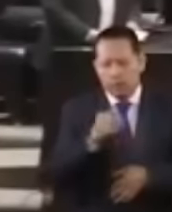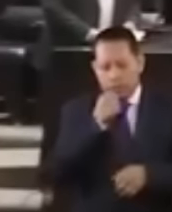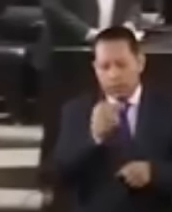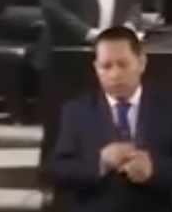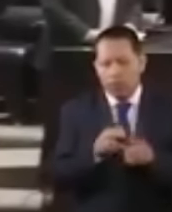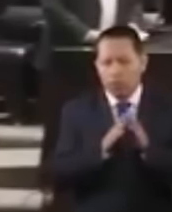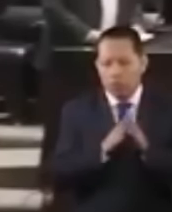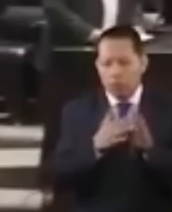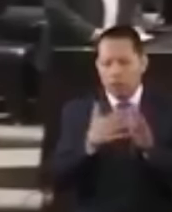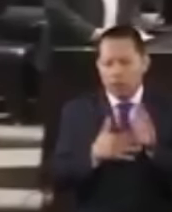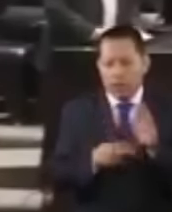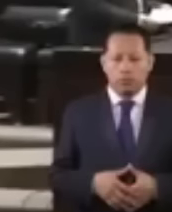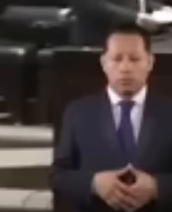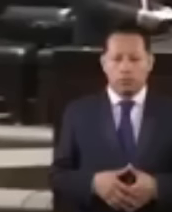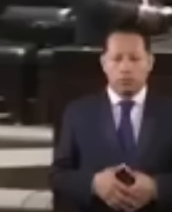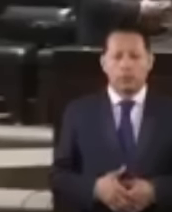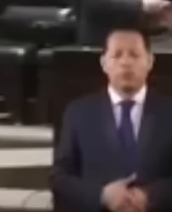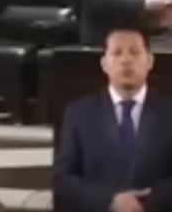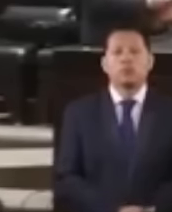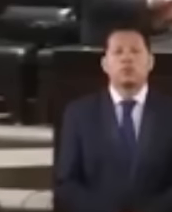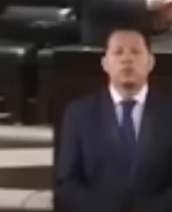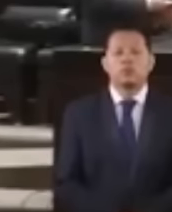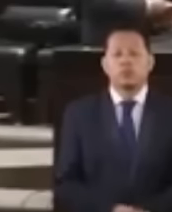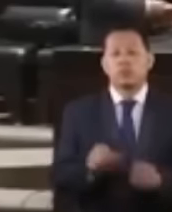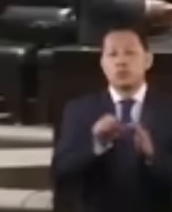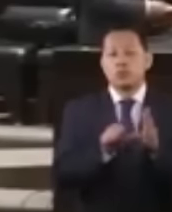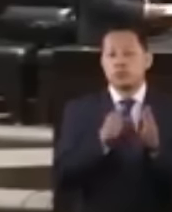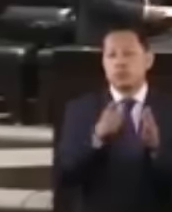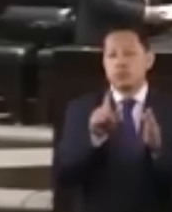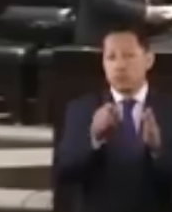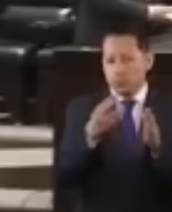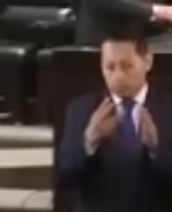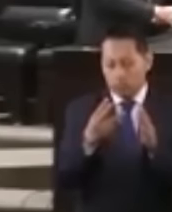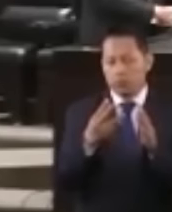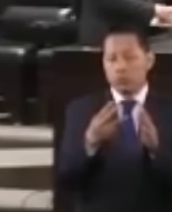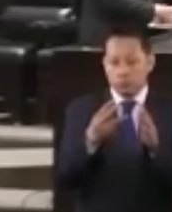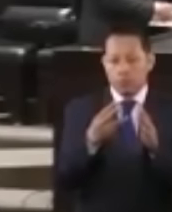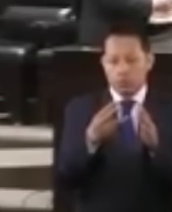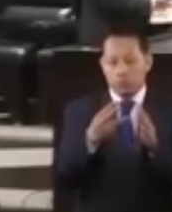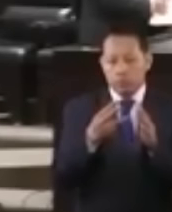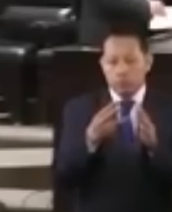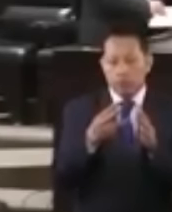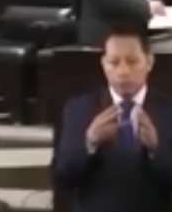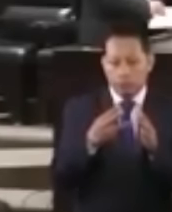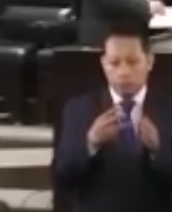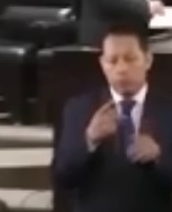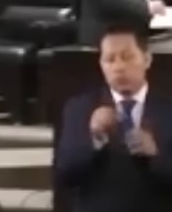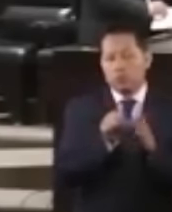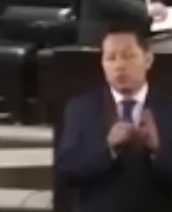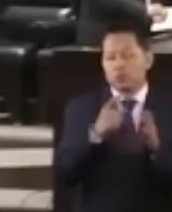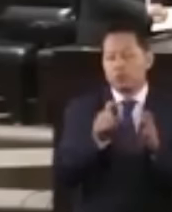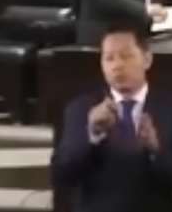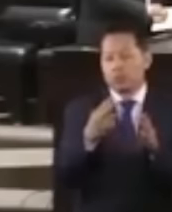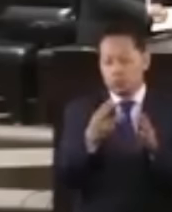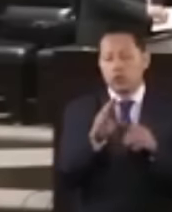Secretaría de lectura del artículo citado. ¿Mande? Al artículo 123. Acá lo dejé. Artículo 123